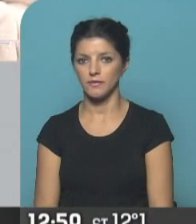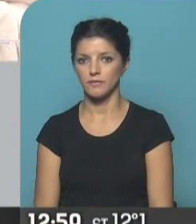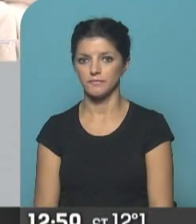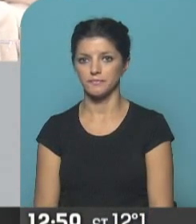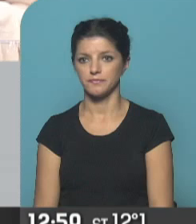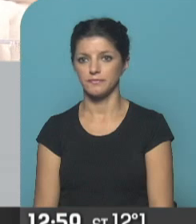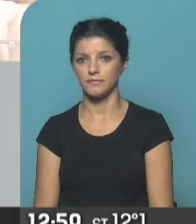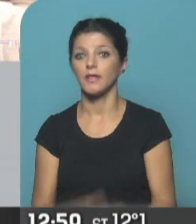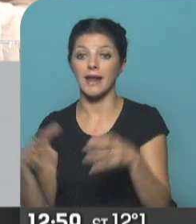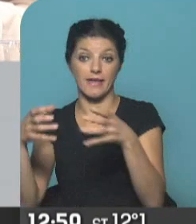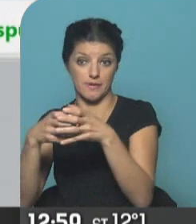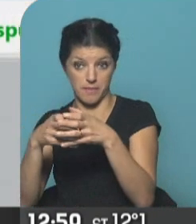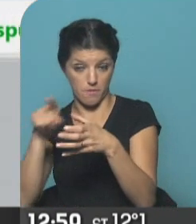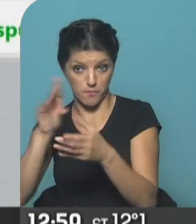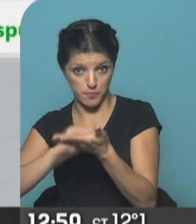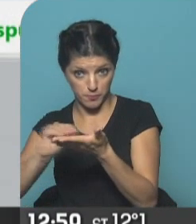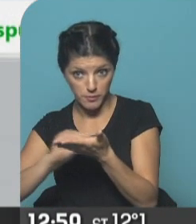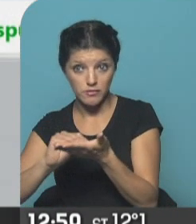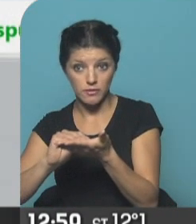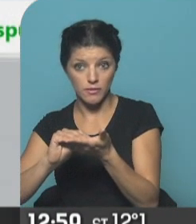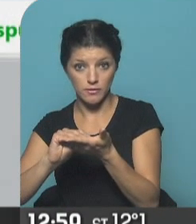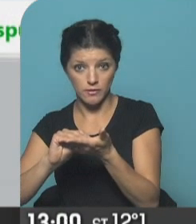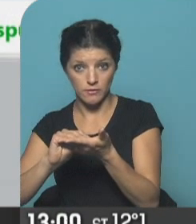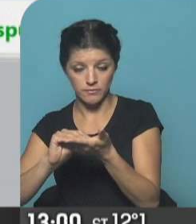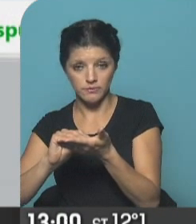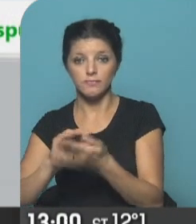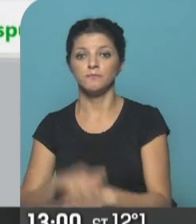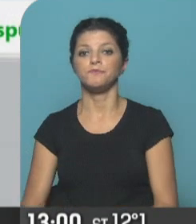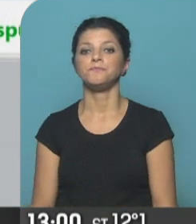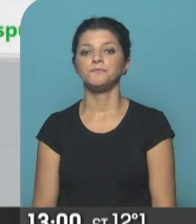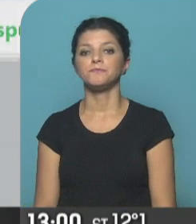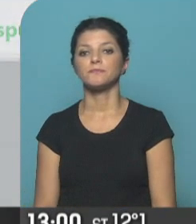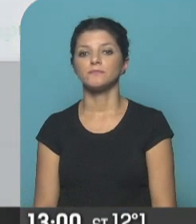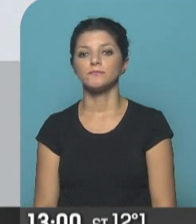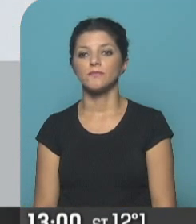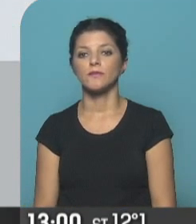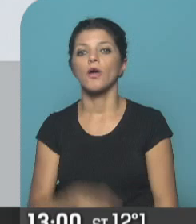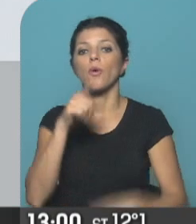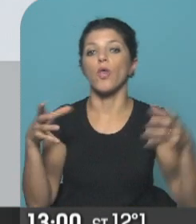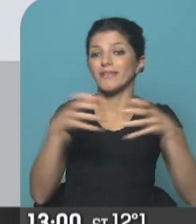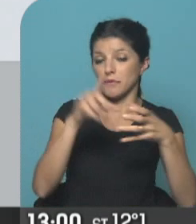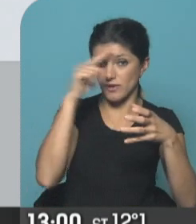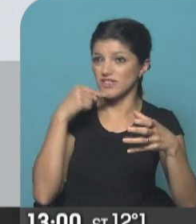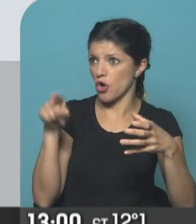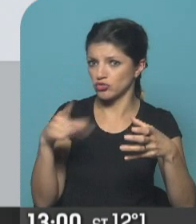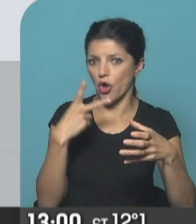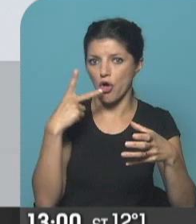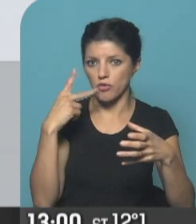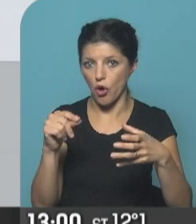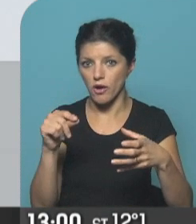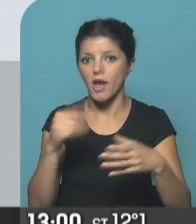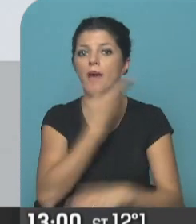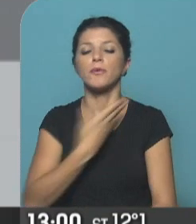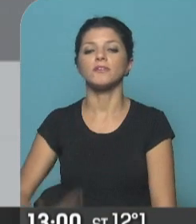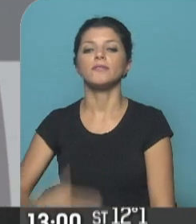asamblea que estaba constituida, desde el primer momento que asumió la oposición, dijo: nos vamos a oponer y no vamos a permitir que Maduro